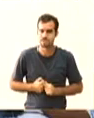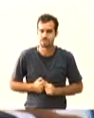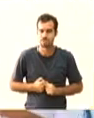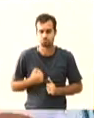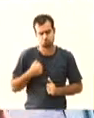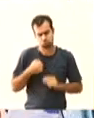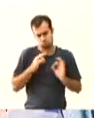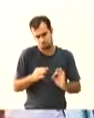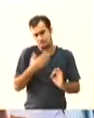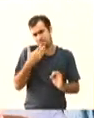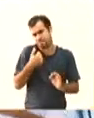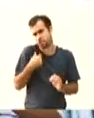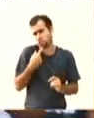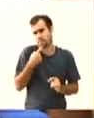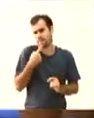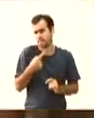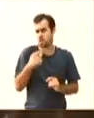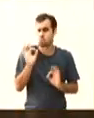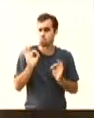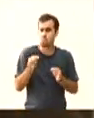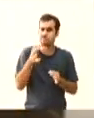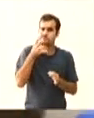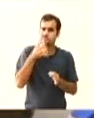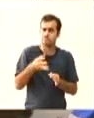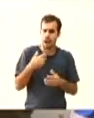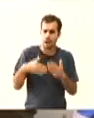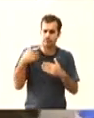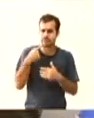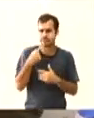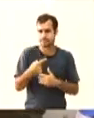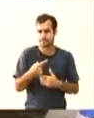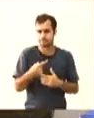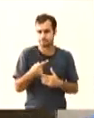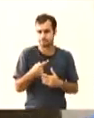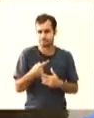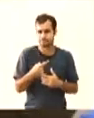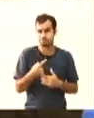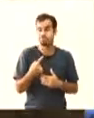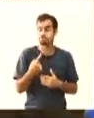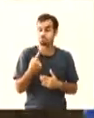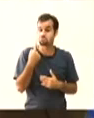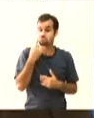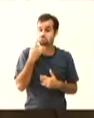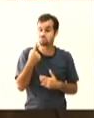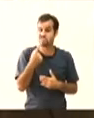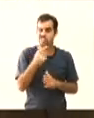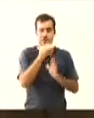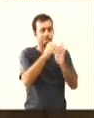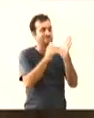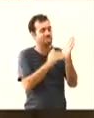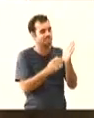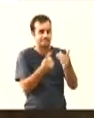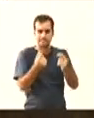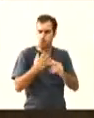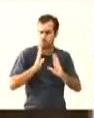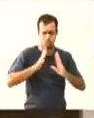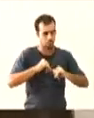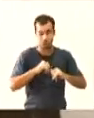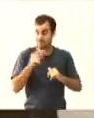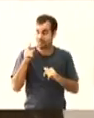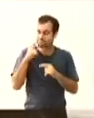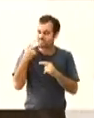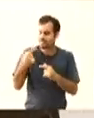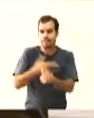embargo, yo prefiero hacerlo como lo definiera nuestro comandante en jefe Fidel Castro Ruz. No se puede medir ni en millones ni en dinero lo